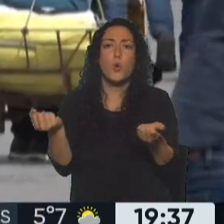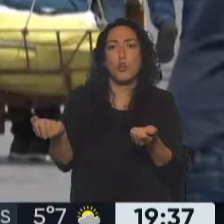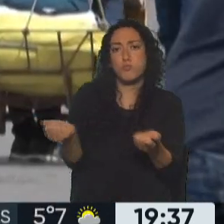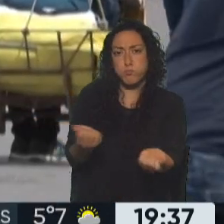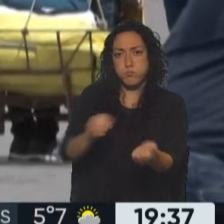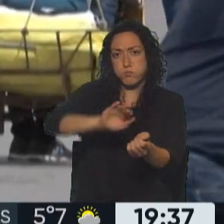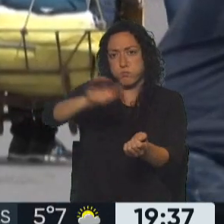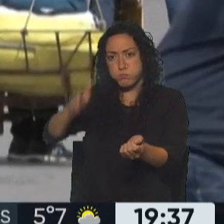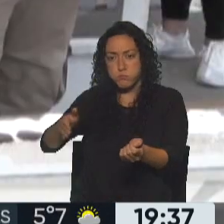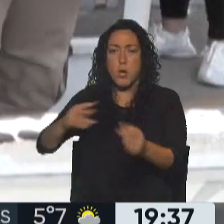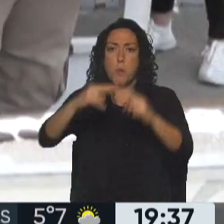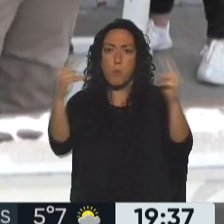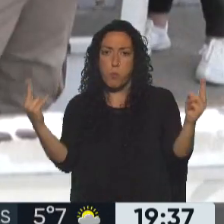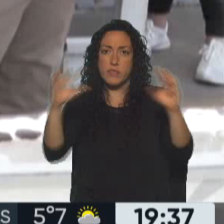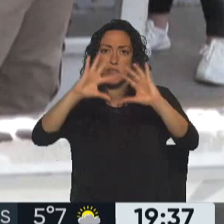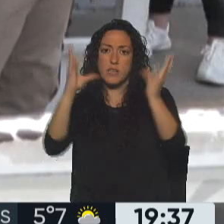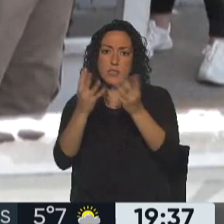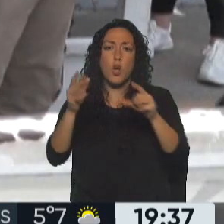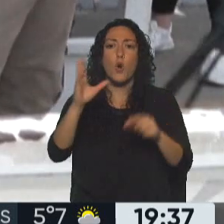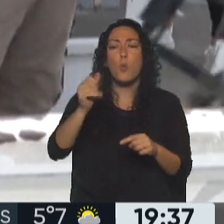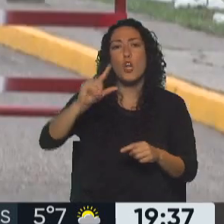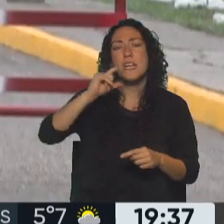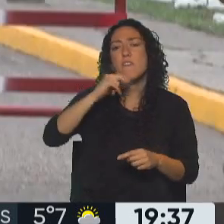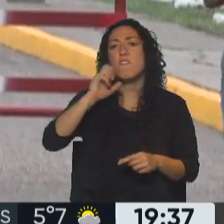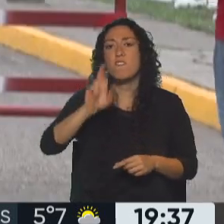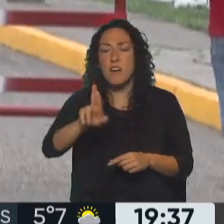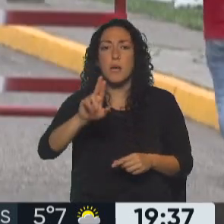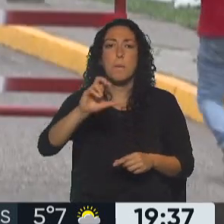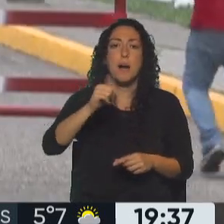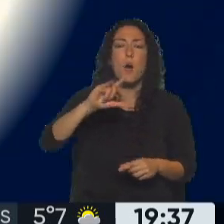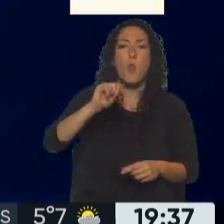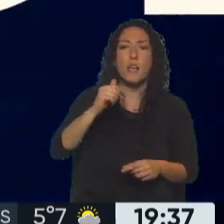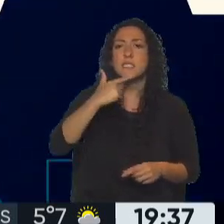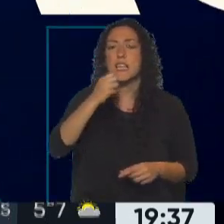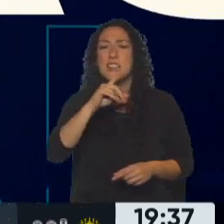por los puentes internacionales Simón Bolívar y Francisco de Paula Santander.